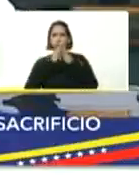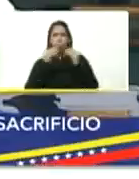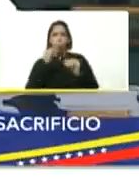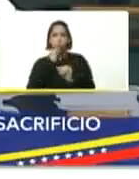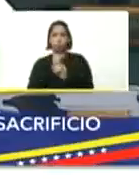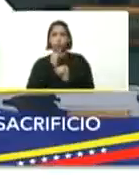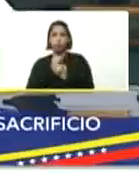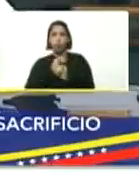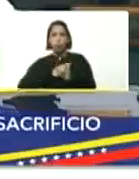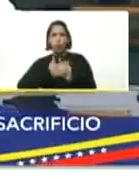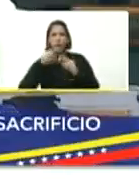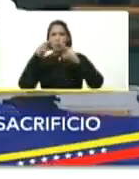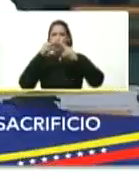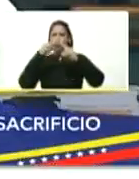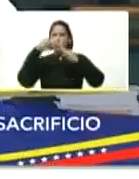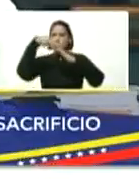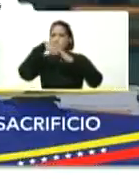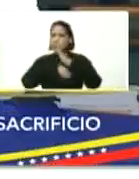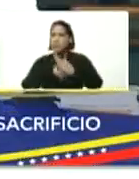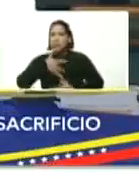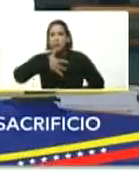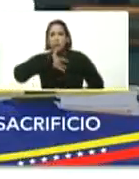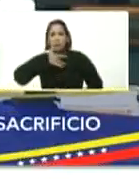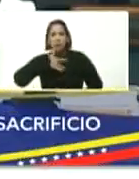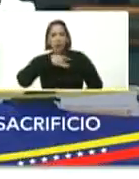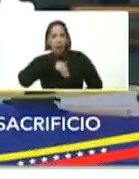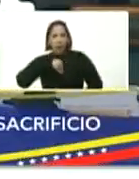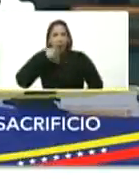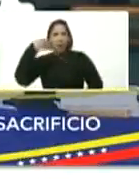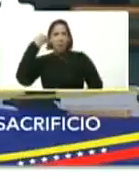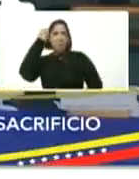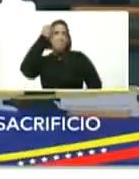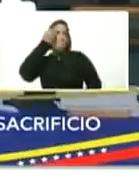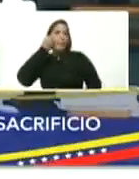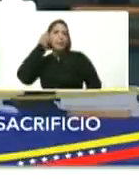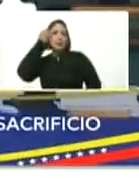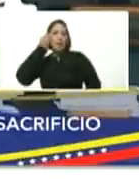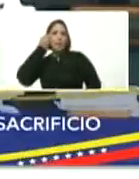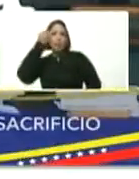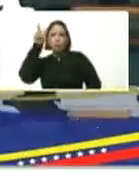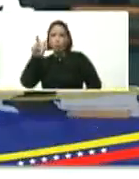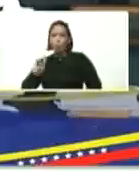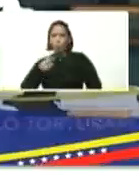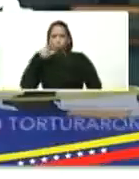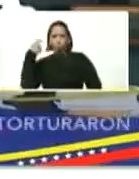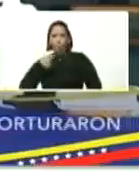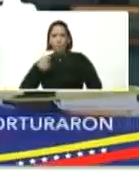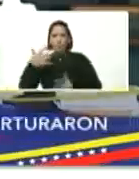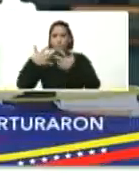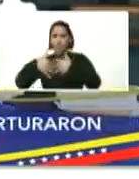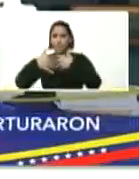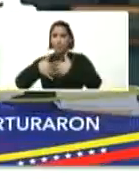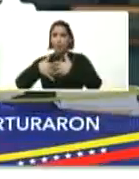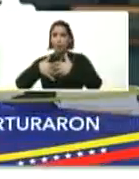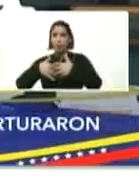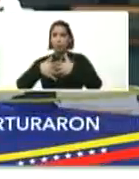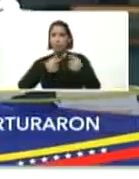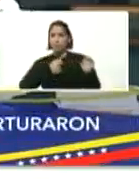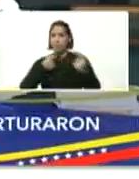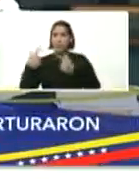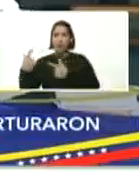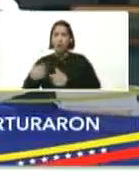para que ustedes conozcan la sensibilidad, el alma y el pensamiento de este empresario, enviado